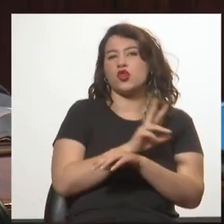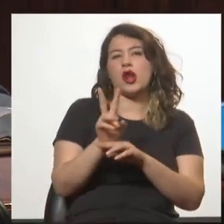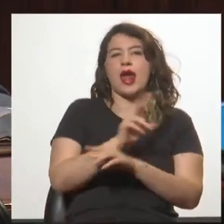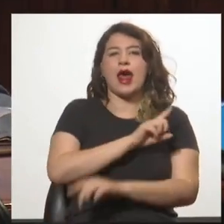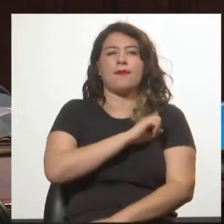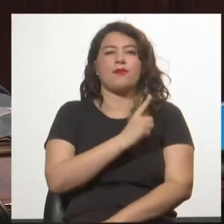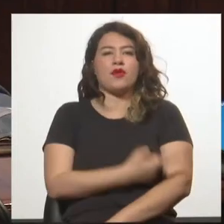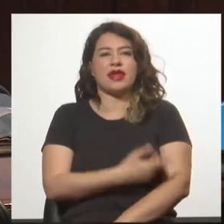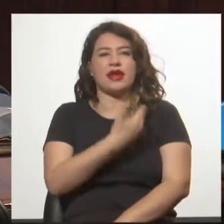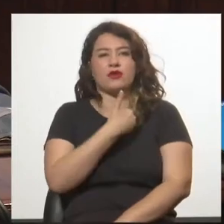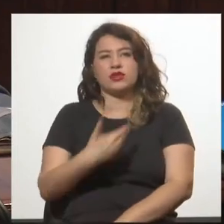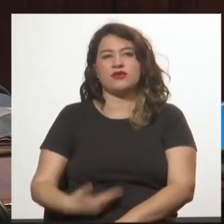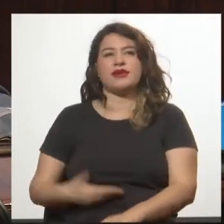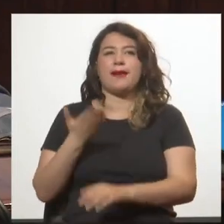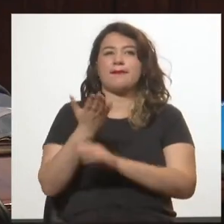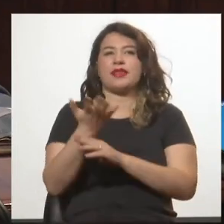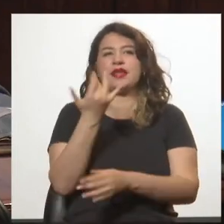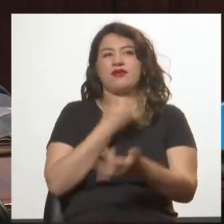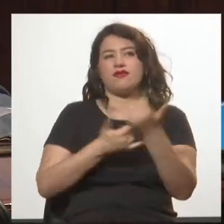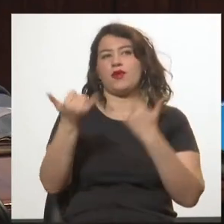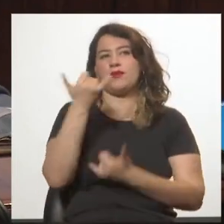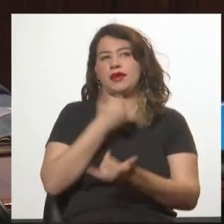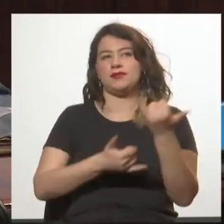ya pedir los informes